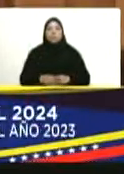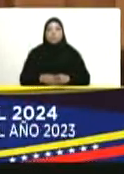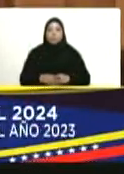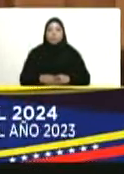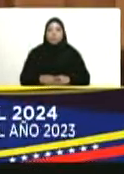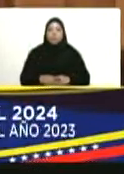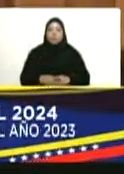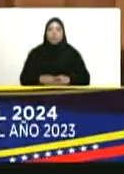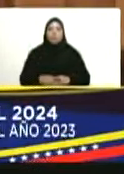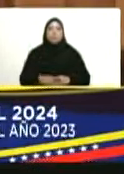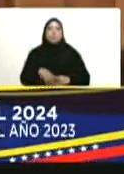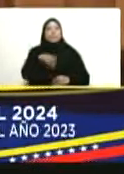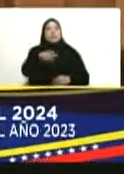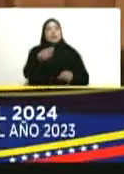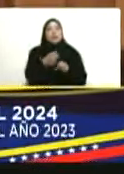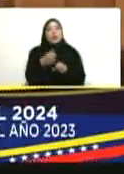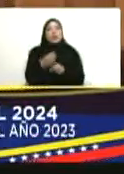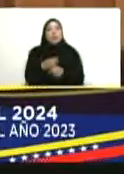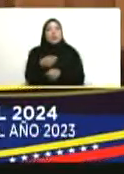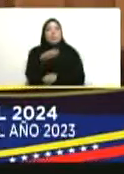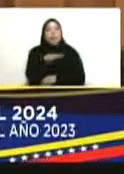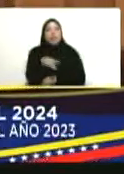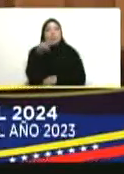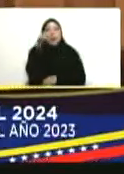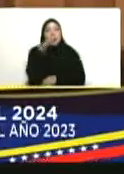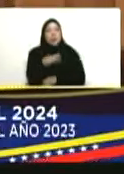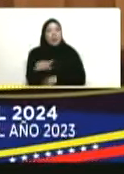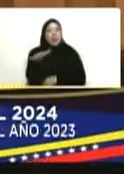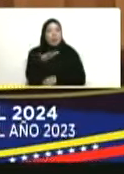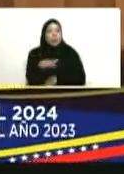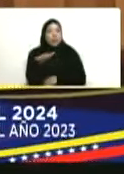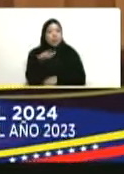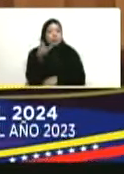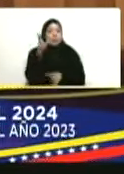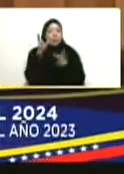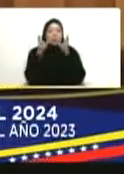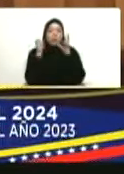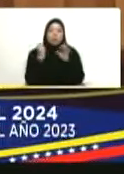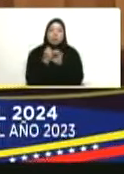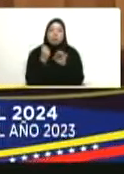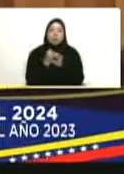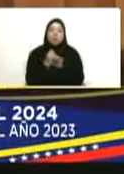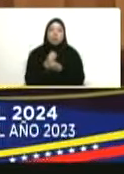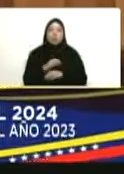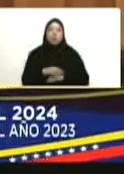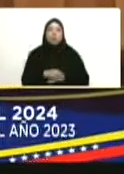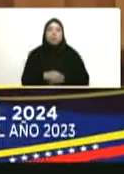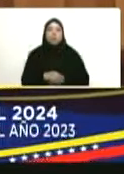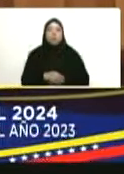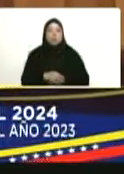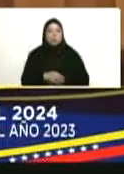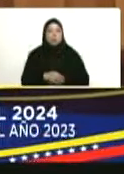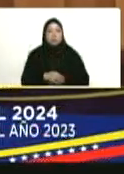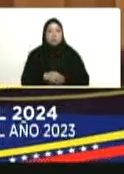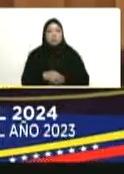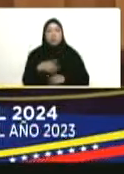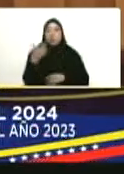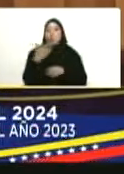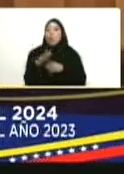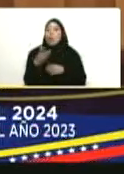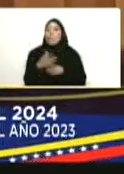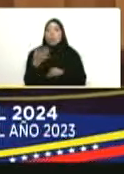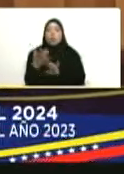tiene derecho a referéndum, y vamos a rescatar la Guayana Esequiba, y llueva, truene o relampague,